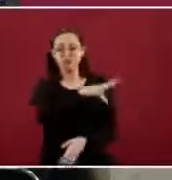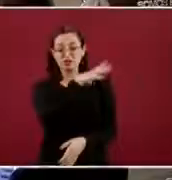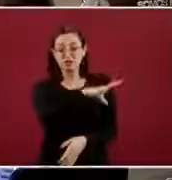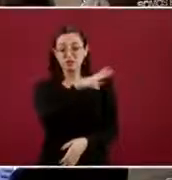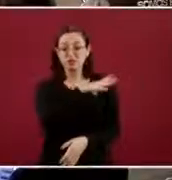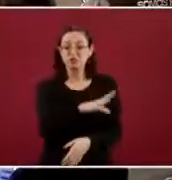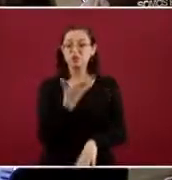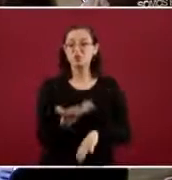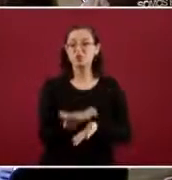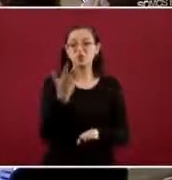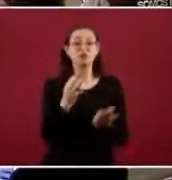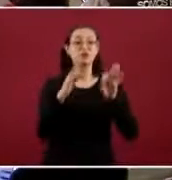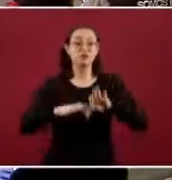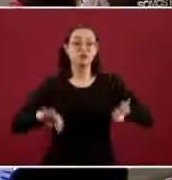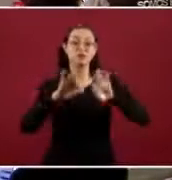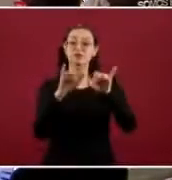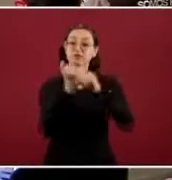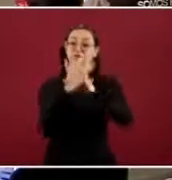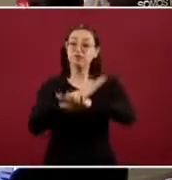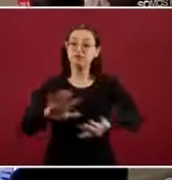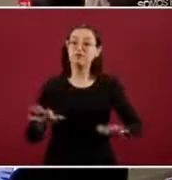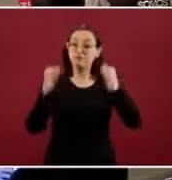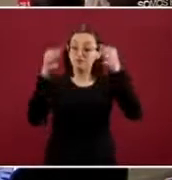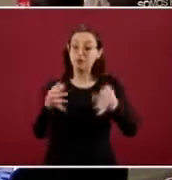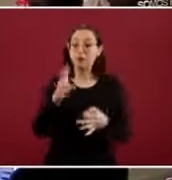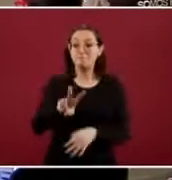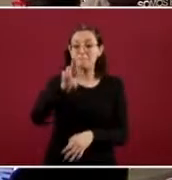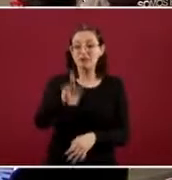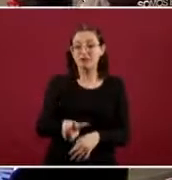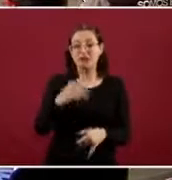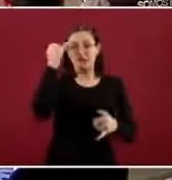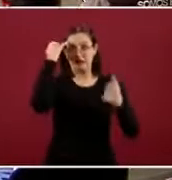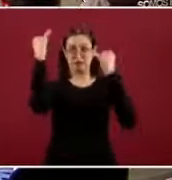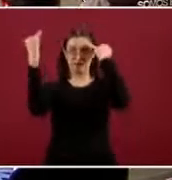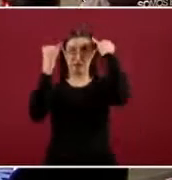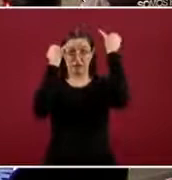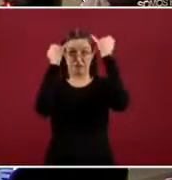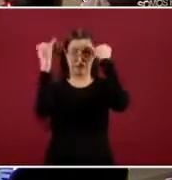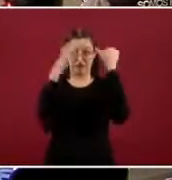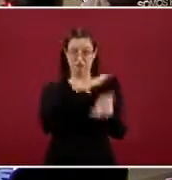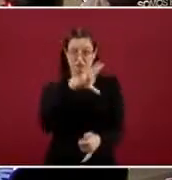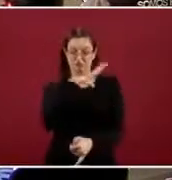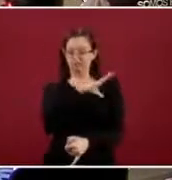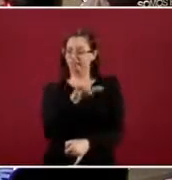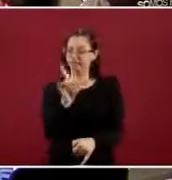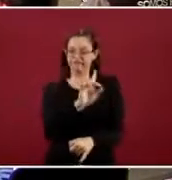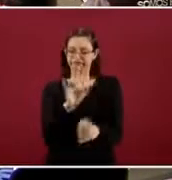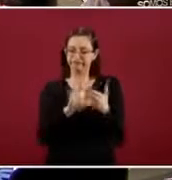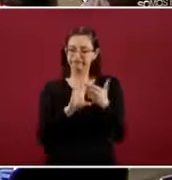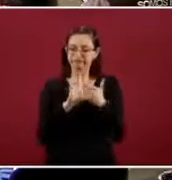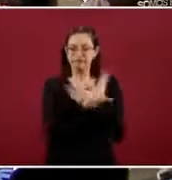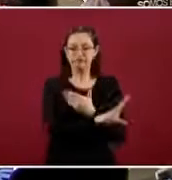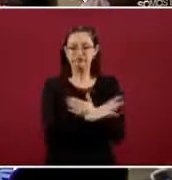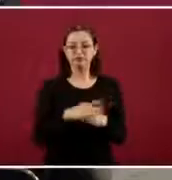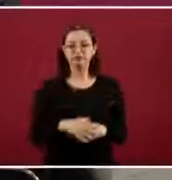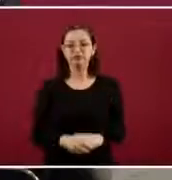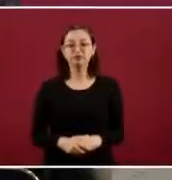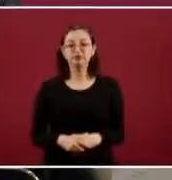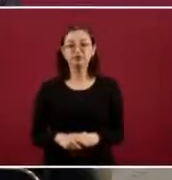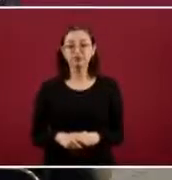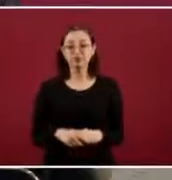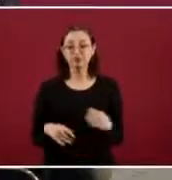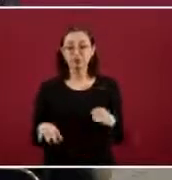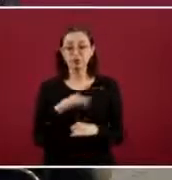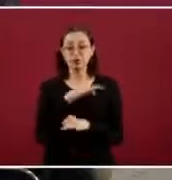muy importante dar información veraz y oportuna, no basada en estereotipos ni en prejuicios. Y por último,